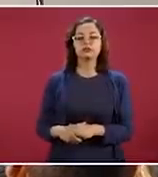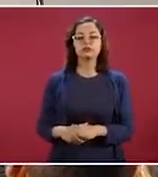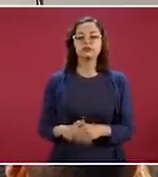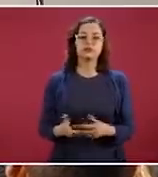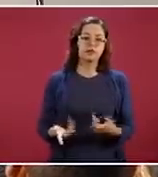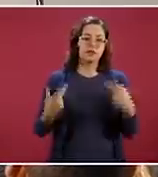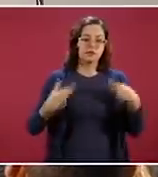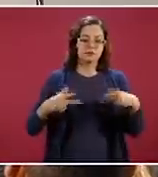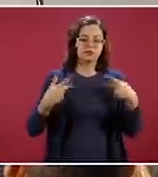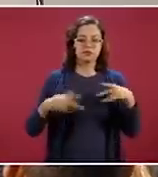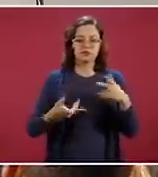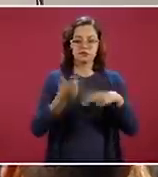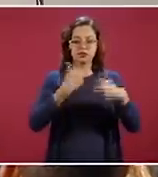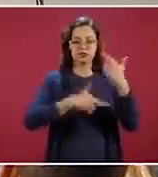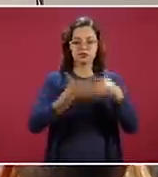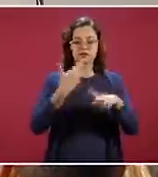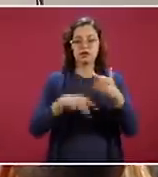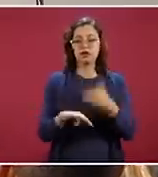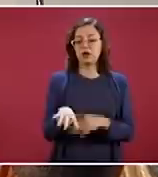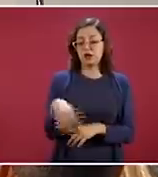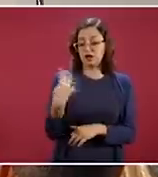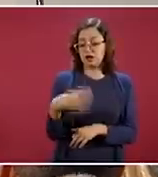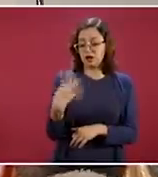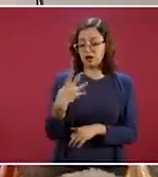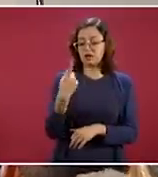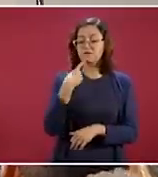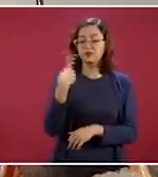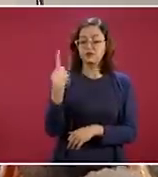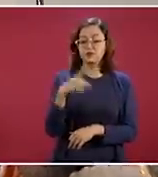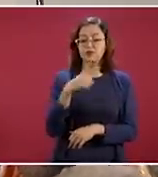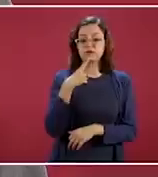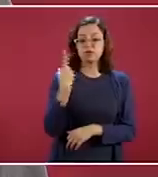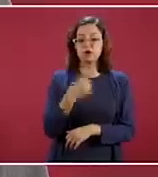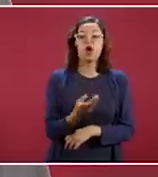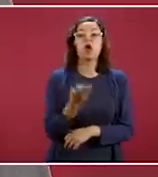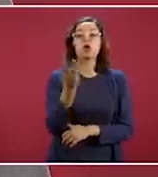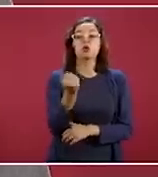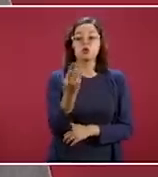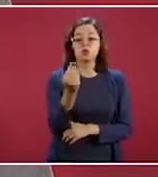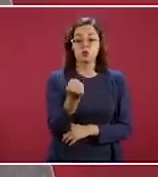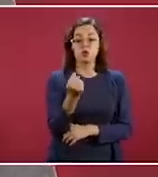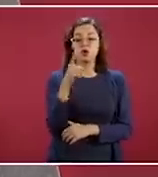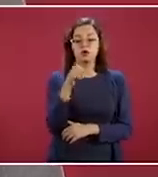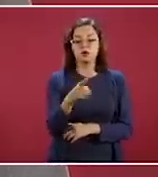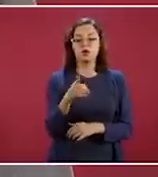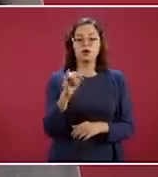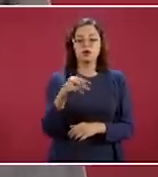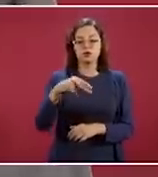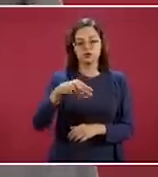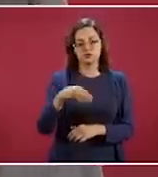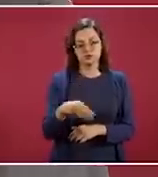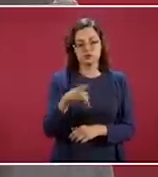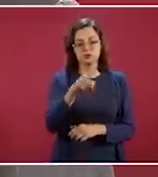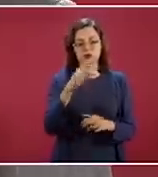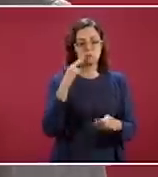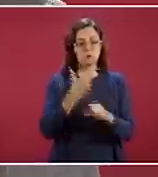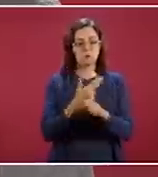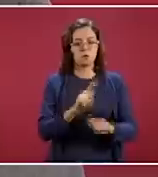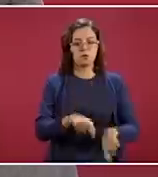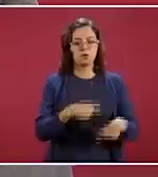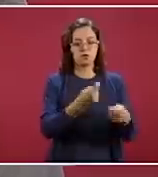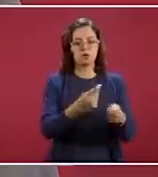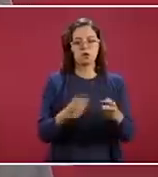connacionales que han regresado. De estas 14 quejas, 9 corresponden al Instituto Nacional de Migración, otras